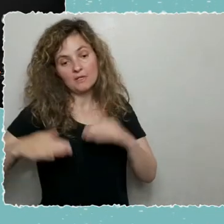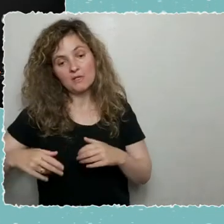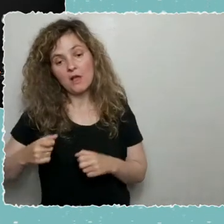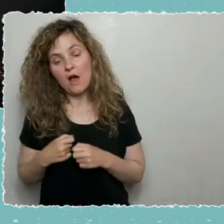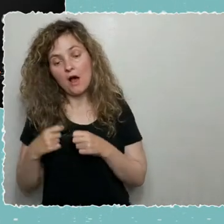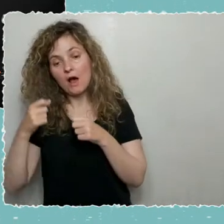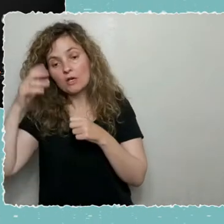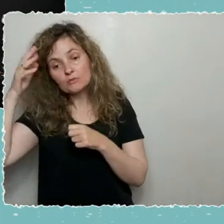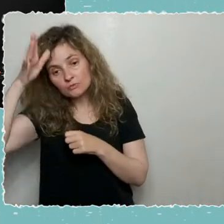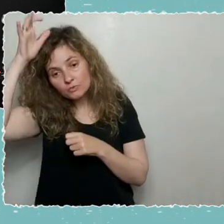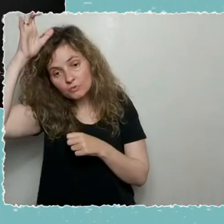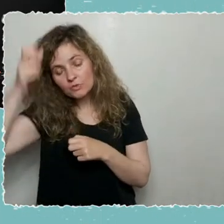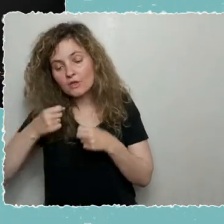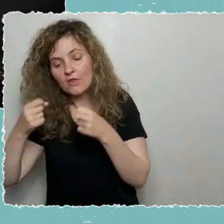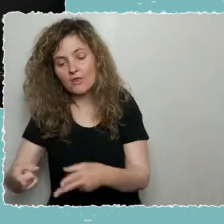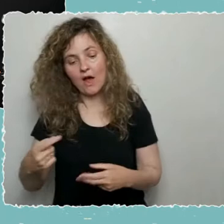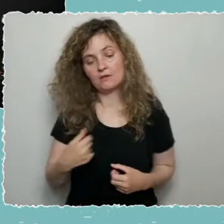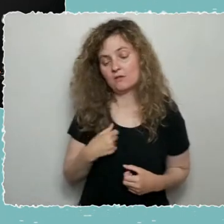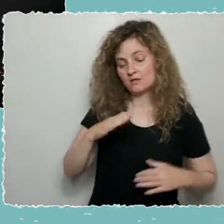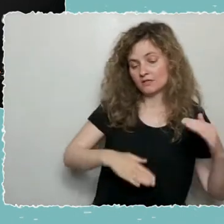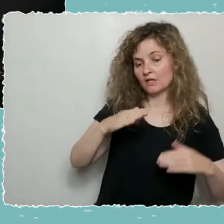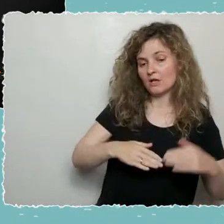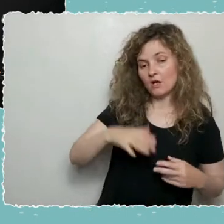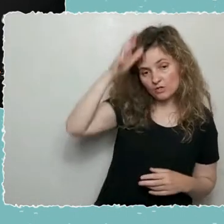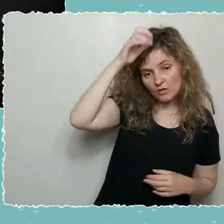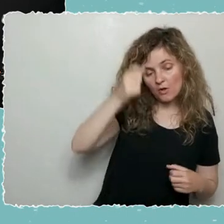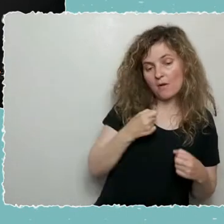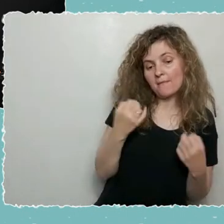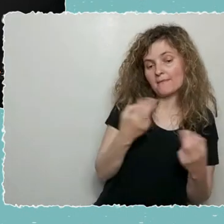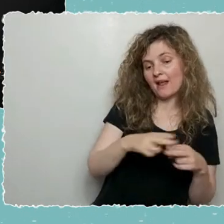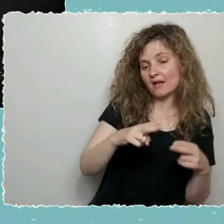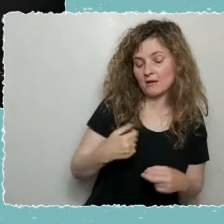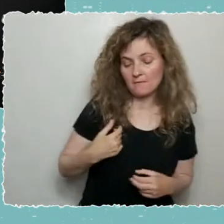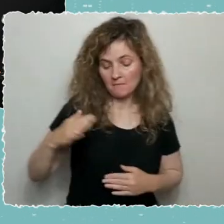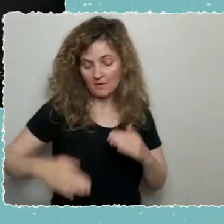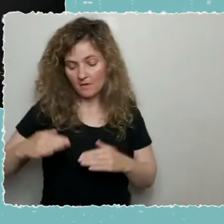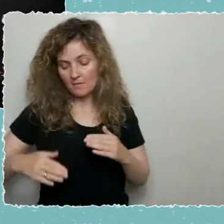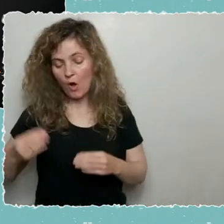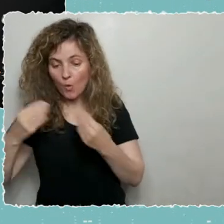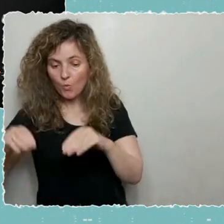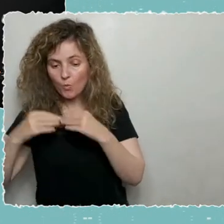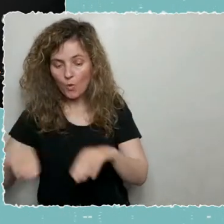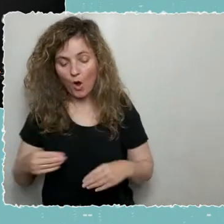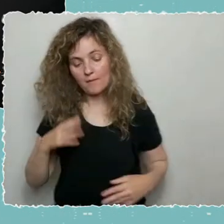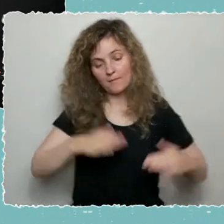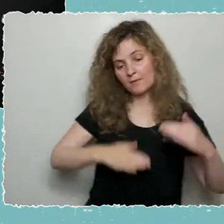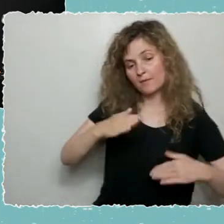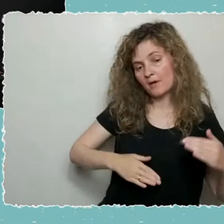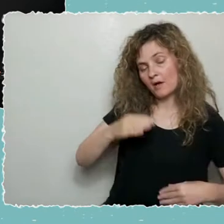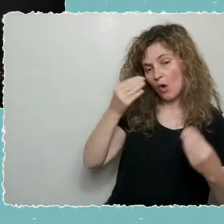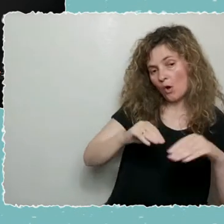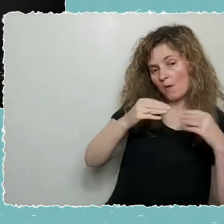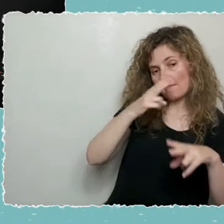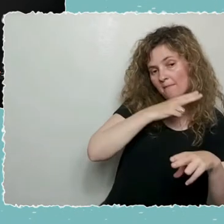as churras. Tan, tan, tan, pra que son as churras? Tan, tan, tan, pa poñer os ovos. Tan, tan, tan, pra que son os